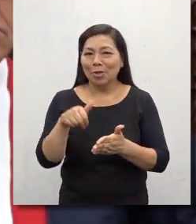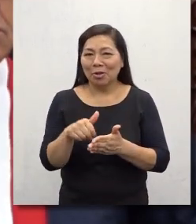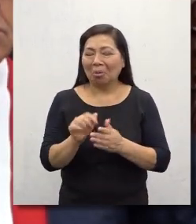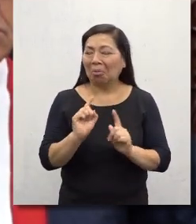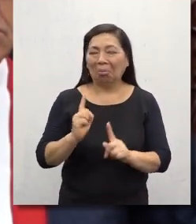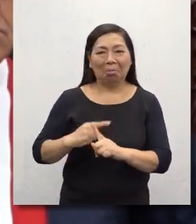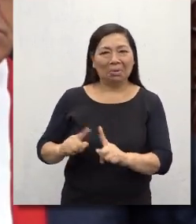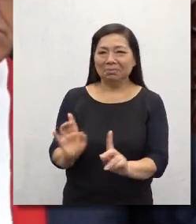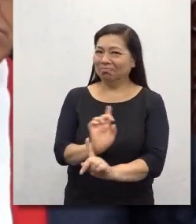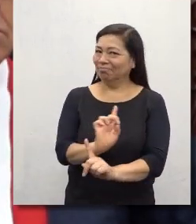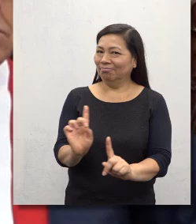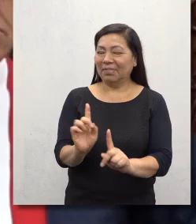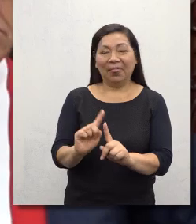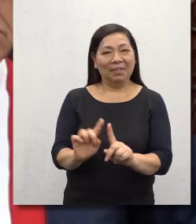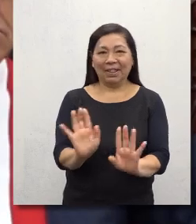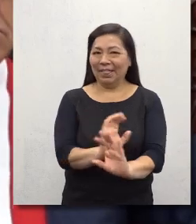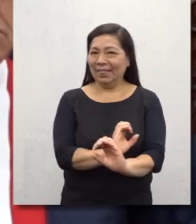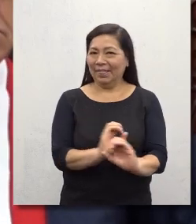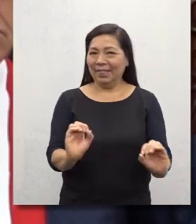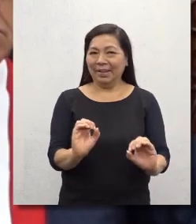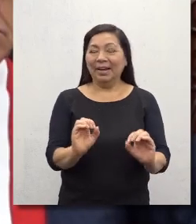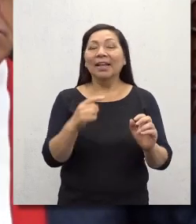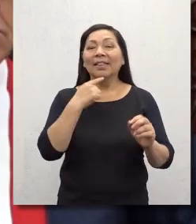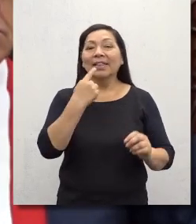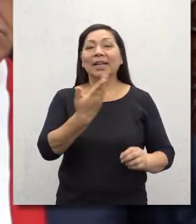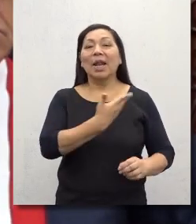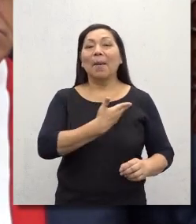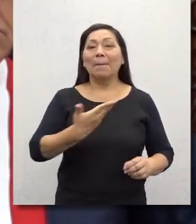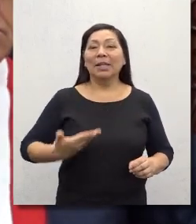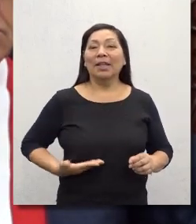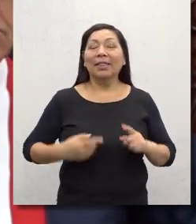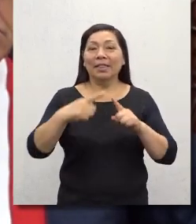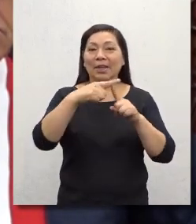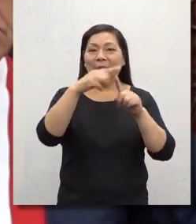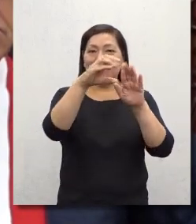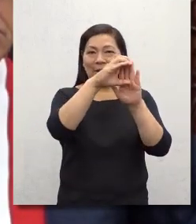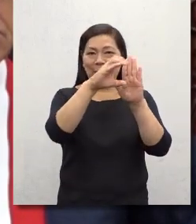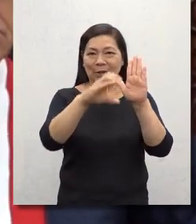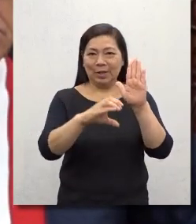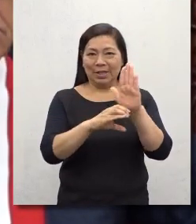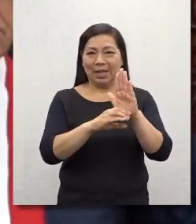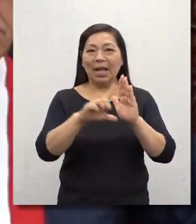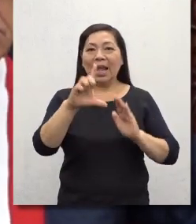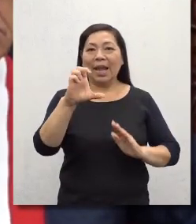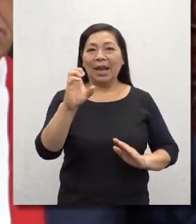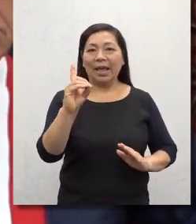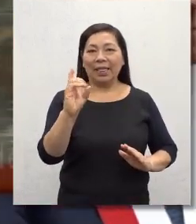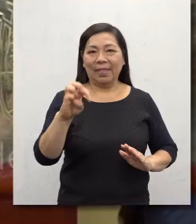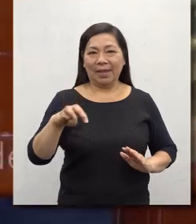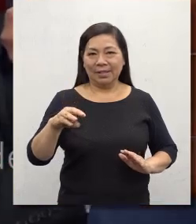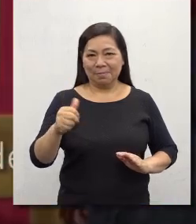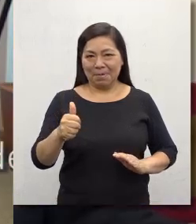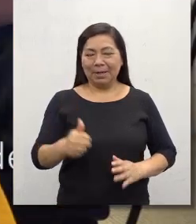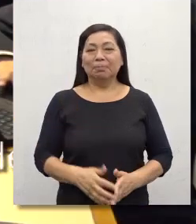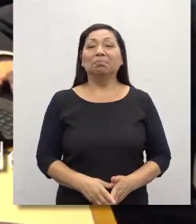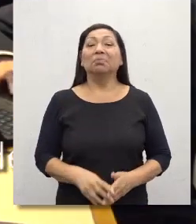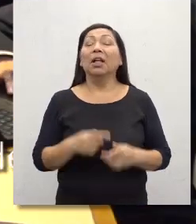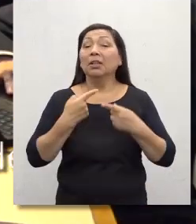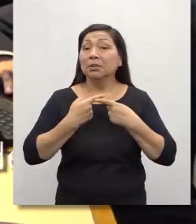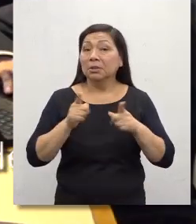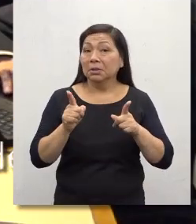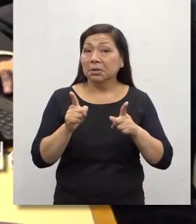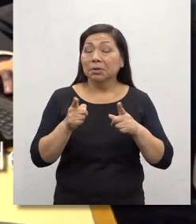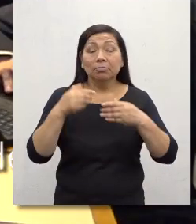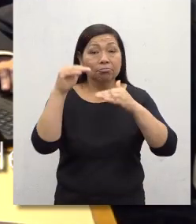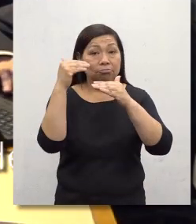sin distinciones ni diferencias, afirma presidenta del Tribunal Constitucional, Marianela Ledesma. Transmiten